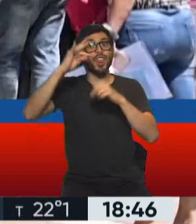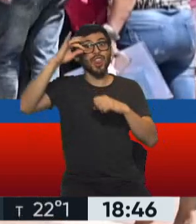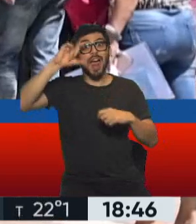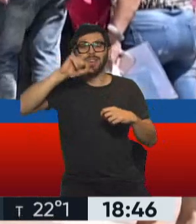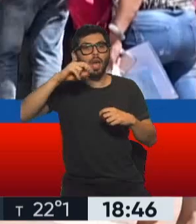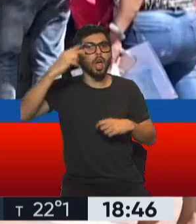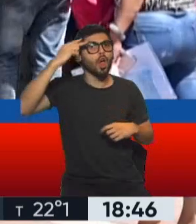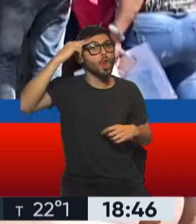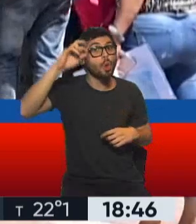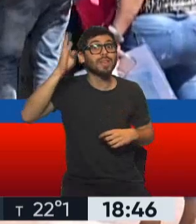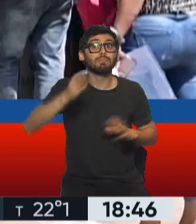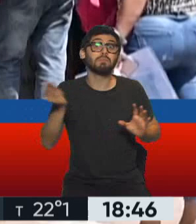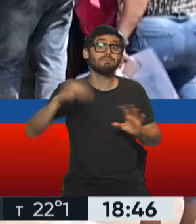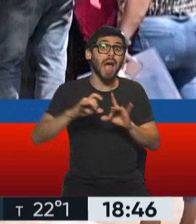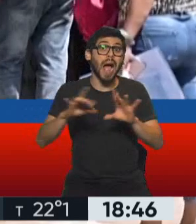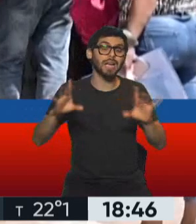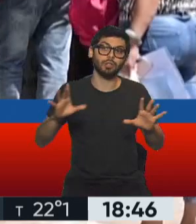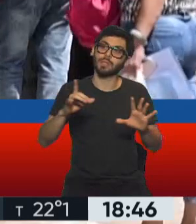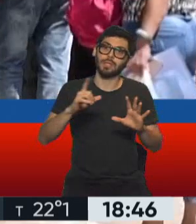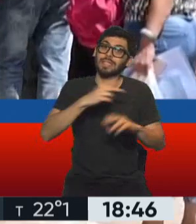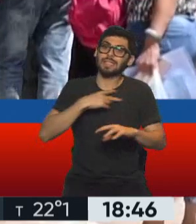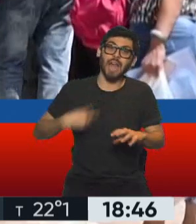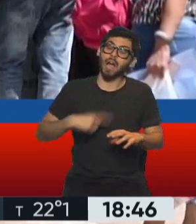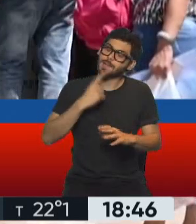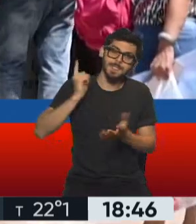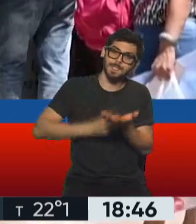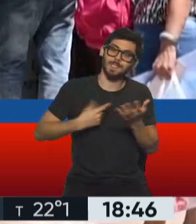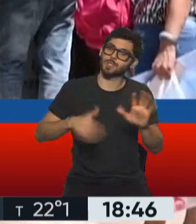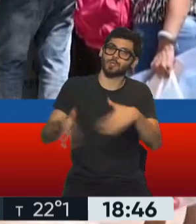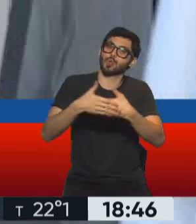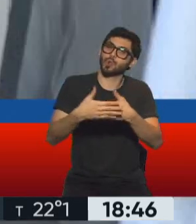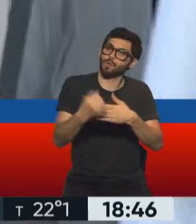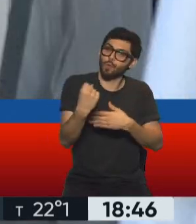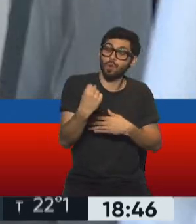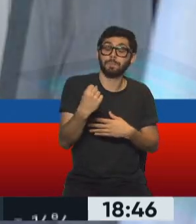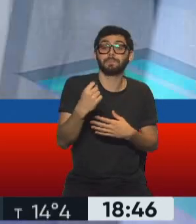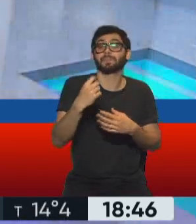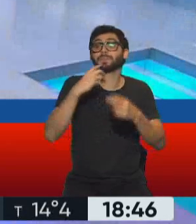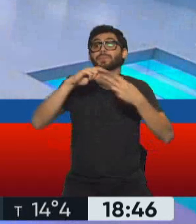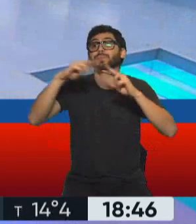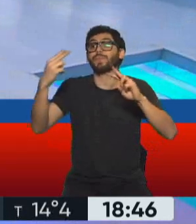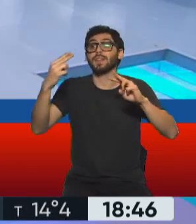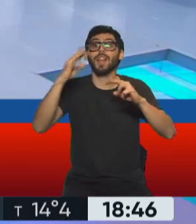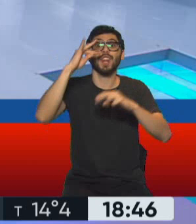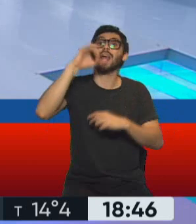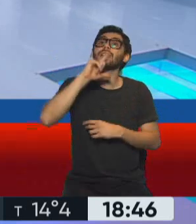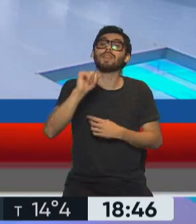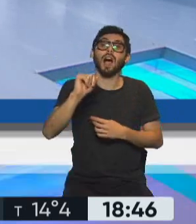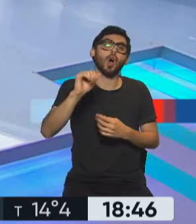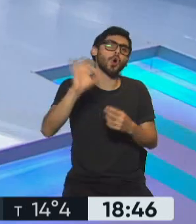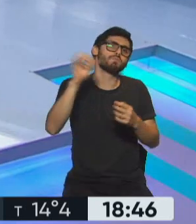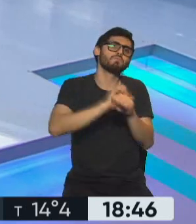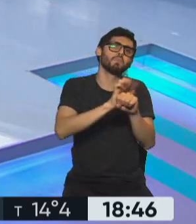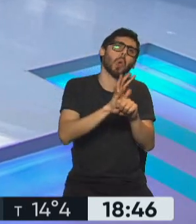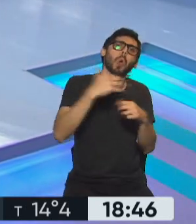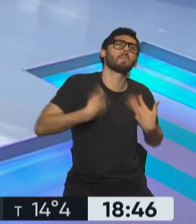Vuelve a tomar medidas duras de confinamiento. Variante Delta o no variante Delta, ¿cuál es la solución? Lo que ya sabemos de memoria, que es el plan